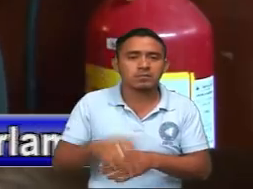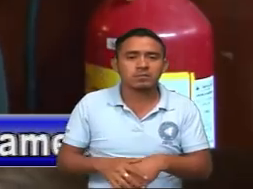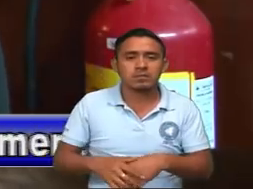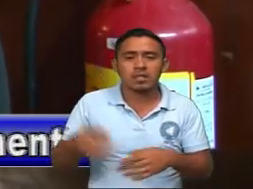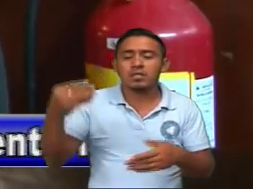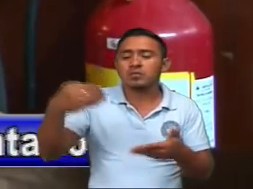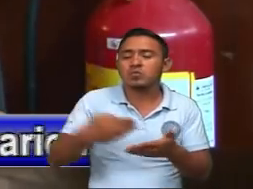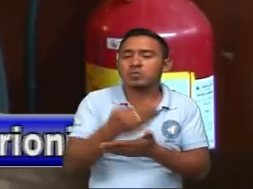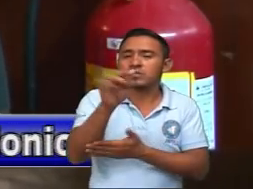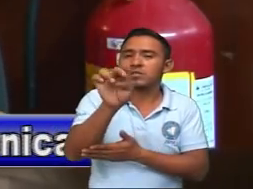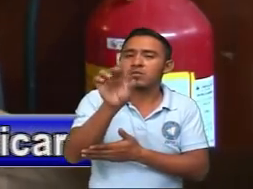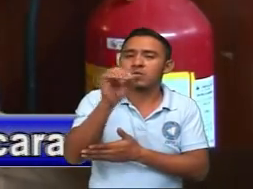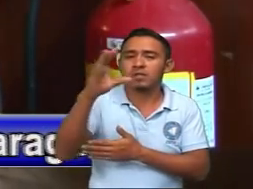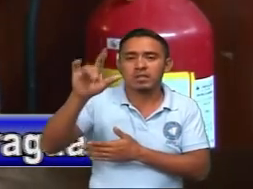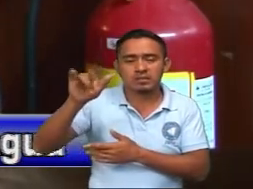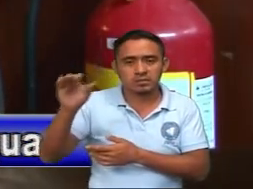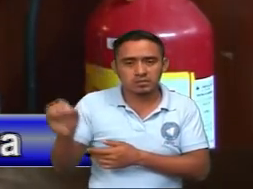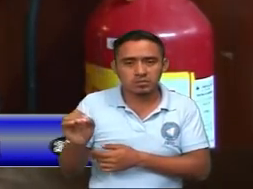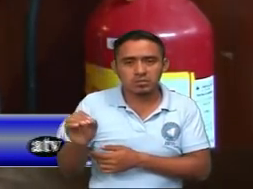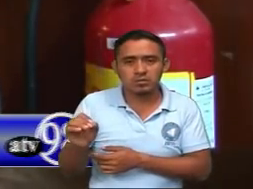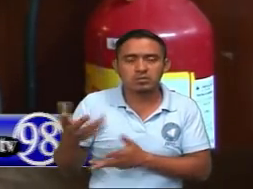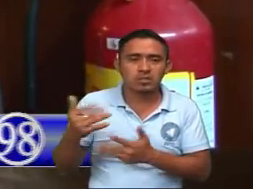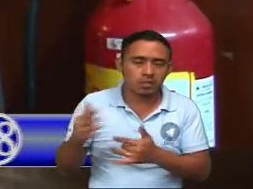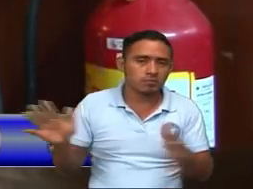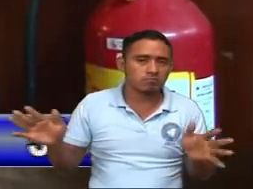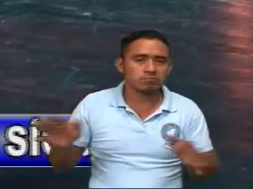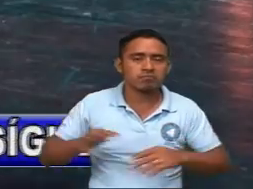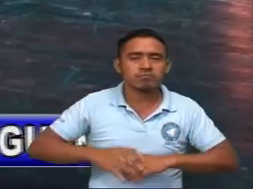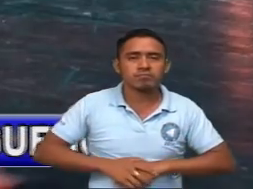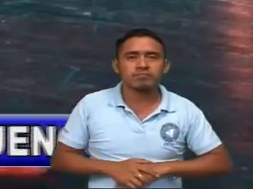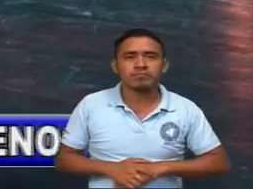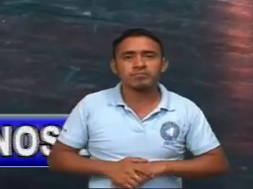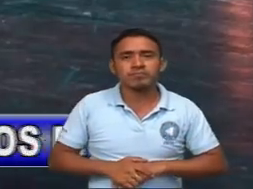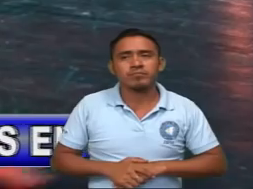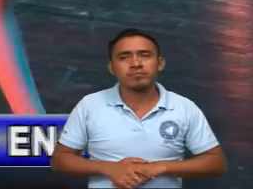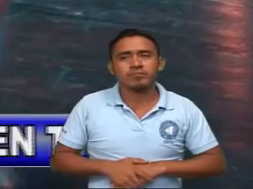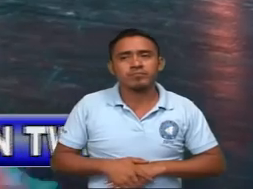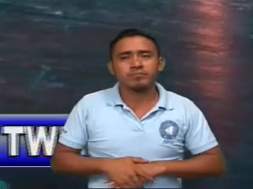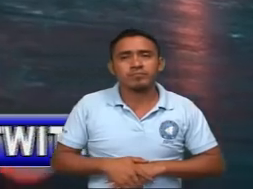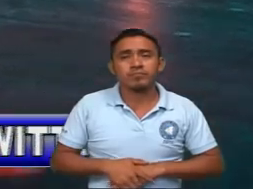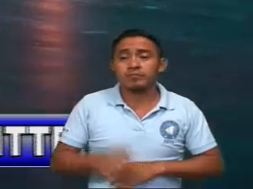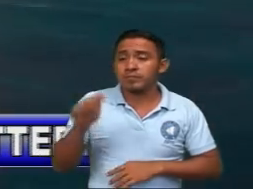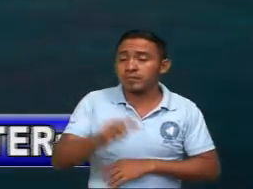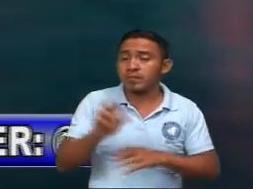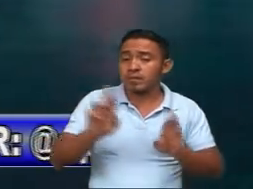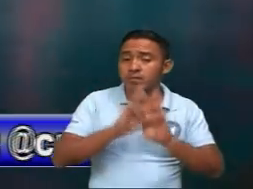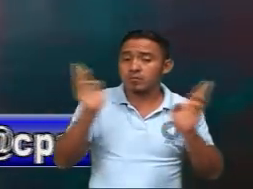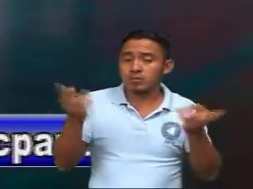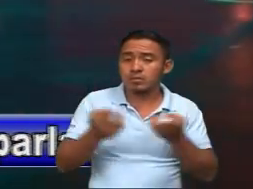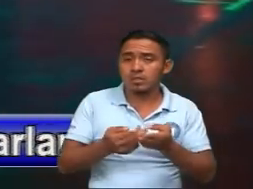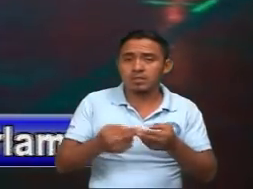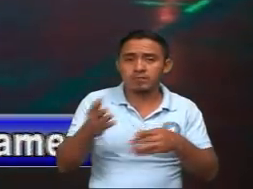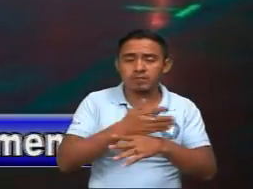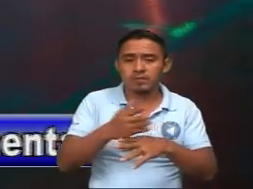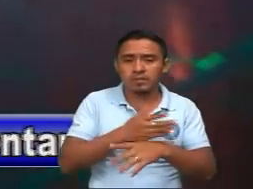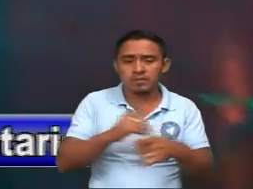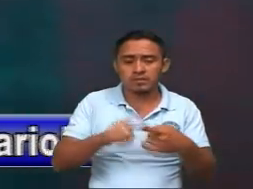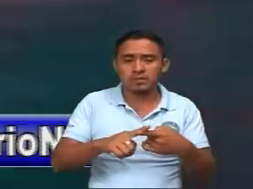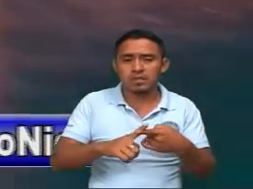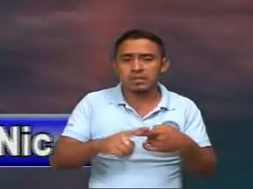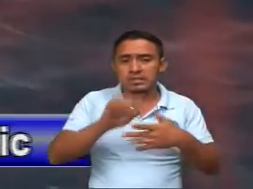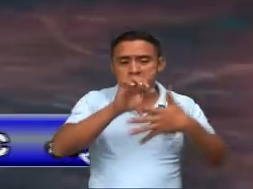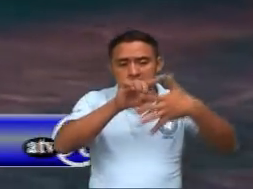de neoclásico y ya trascendencia mayor ahora. En este encuentro convergieron bailarines de las